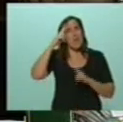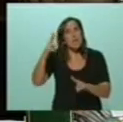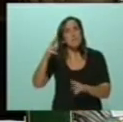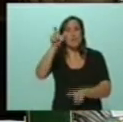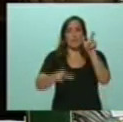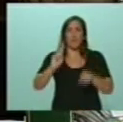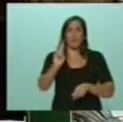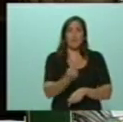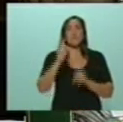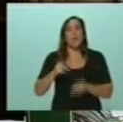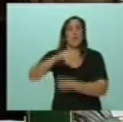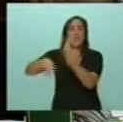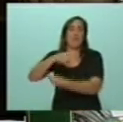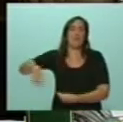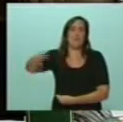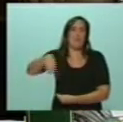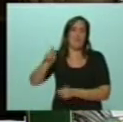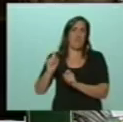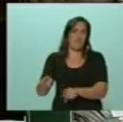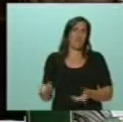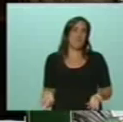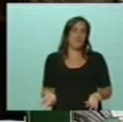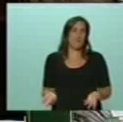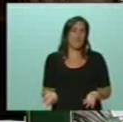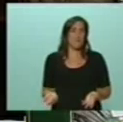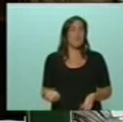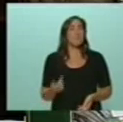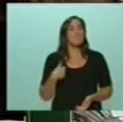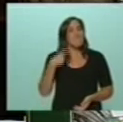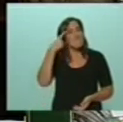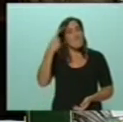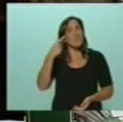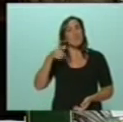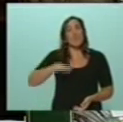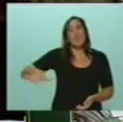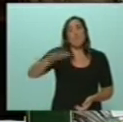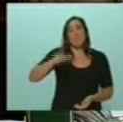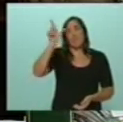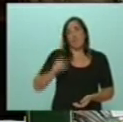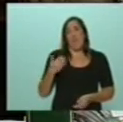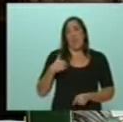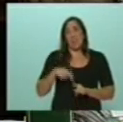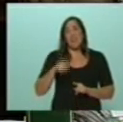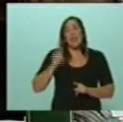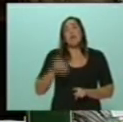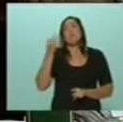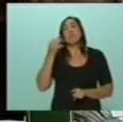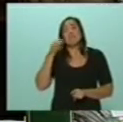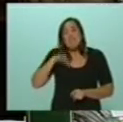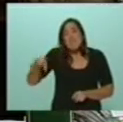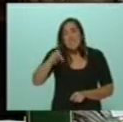las víctimas y todos sus familiares. Por eso creo que el pueblo argentino, especialmente la ciudad de La Plata y creo